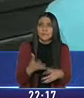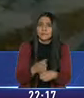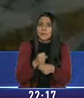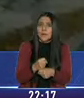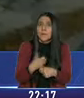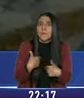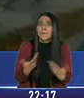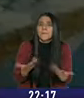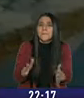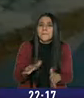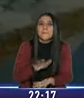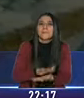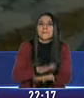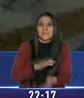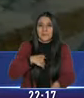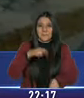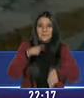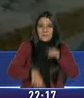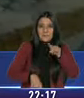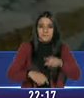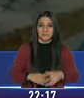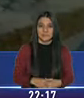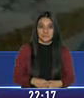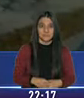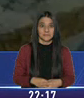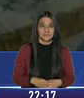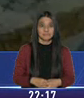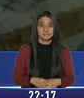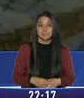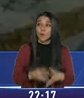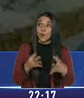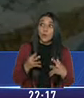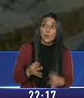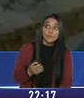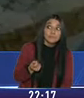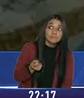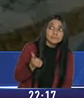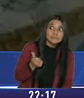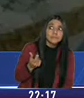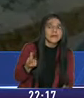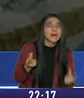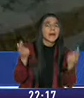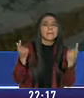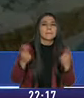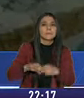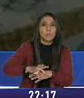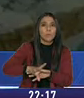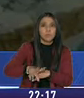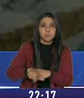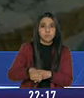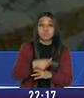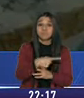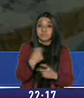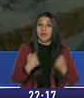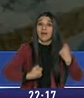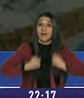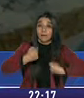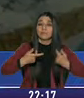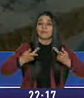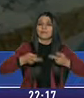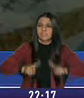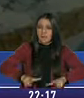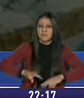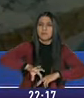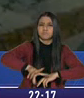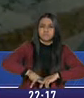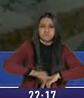tranquilo. En este sector basta un pequeño descuido para que los dueños de lo ajeno hagan de las suyas. El robo de accesorios de vehículos se vuelve